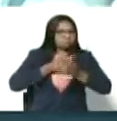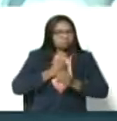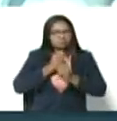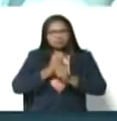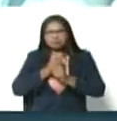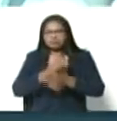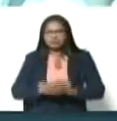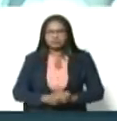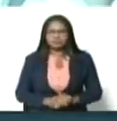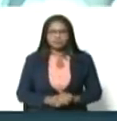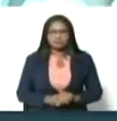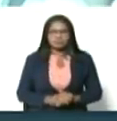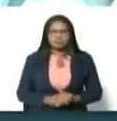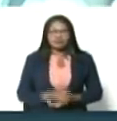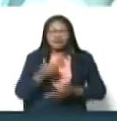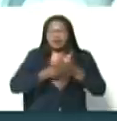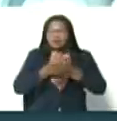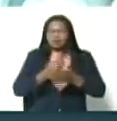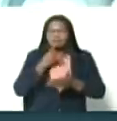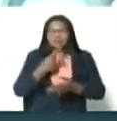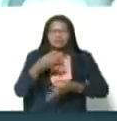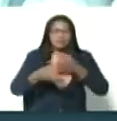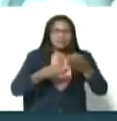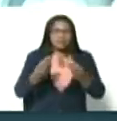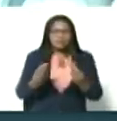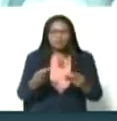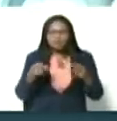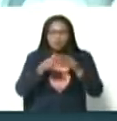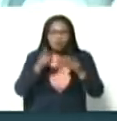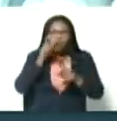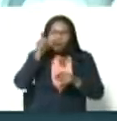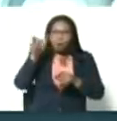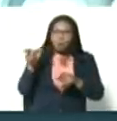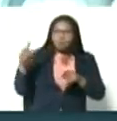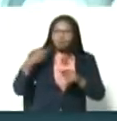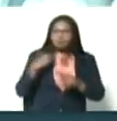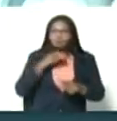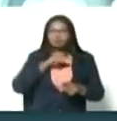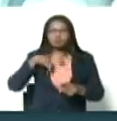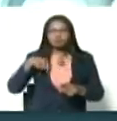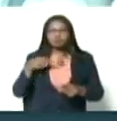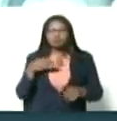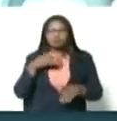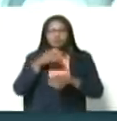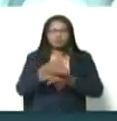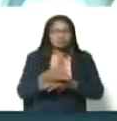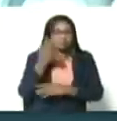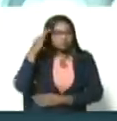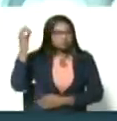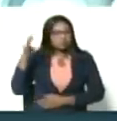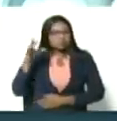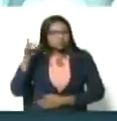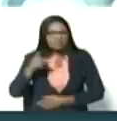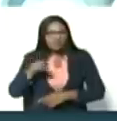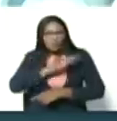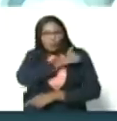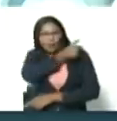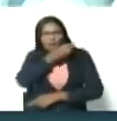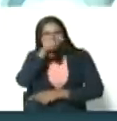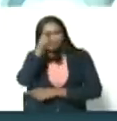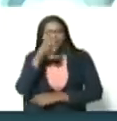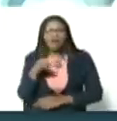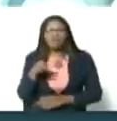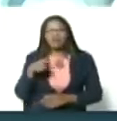lucha. Eso dice mucho. En la lucha dice mucho. Ah. Gustavo Luna y yo le dimos más de un dolor de cabeza a los gerentes de Metrobús, ¿oyeron?